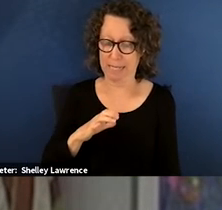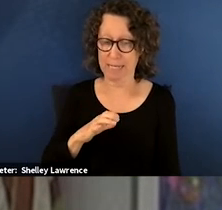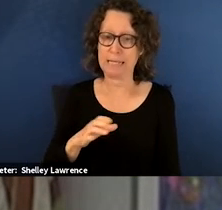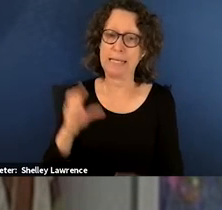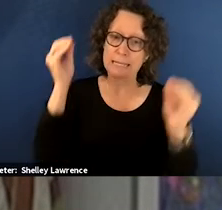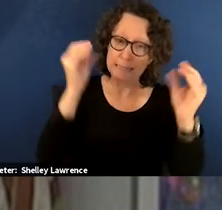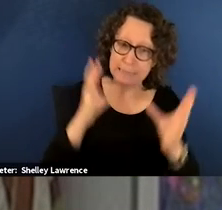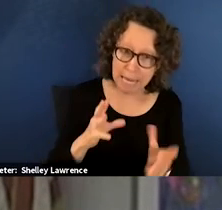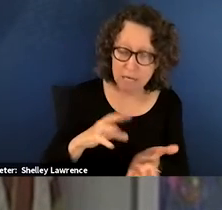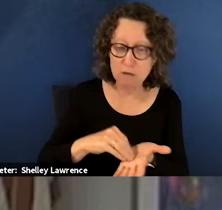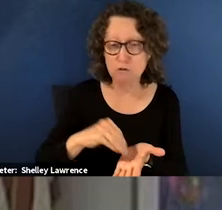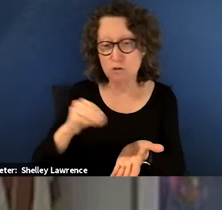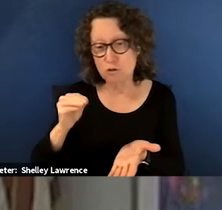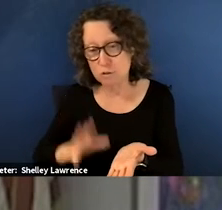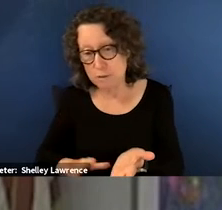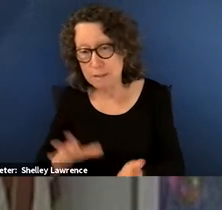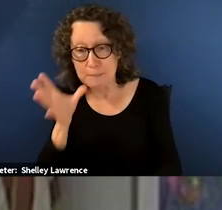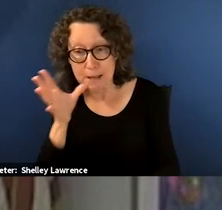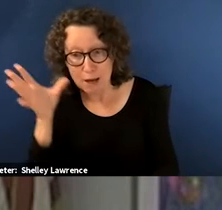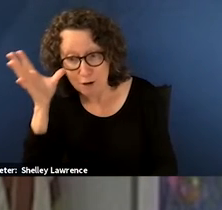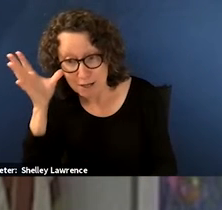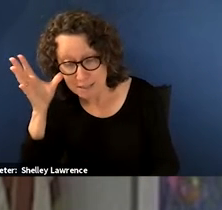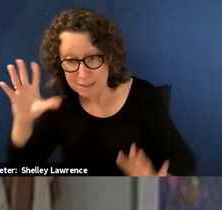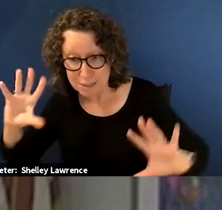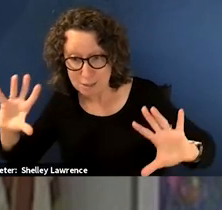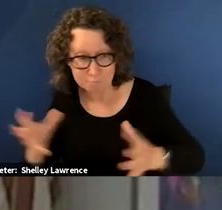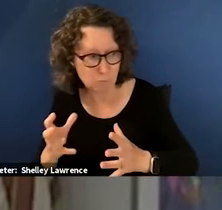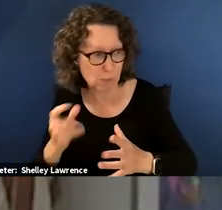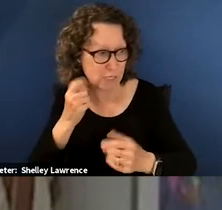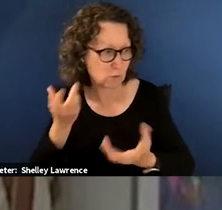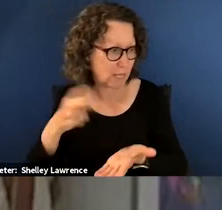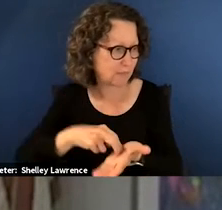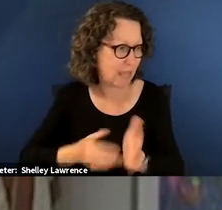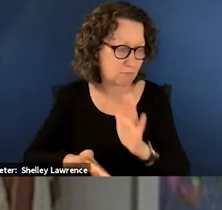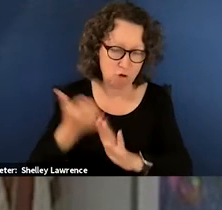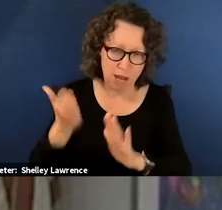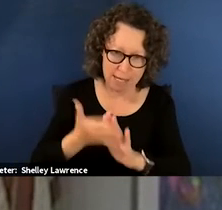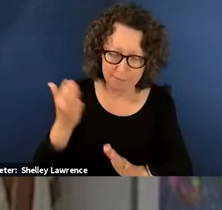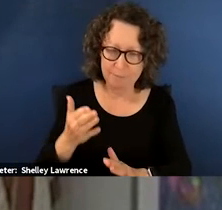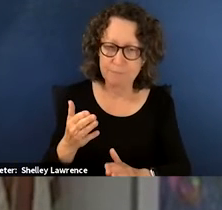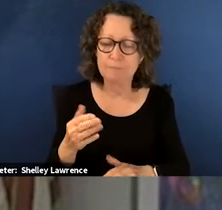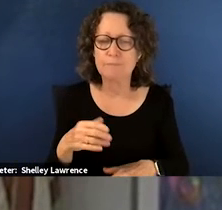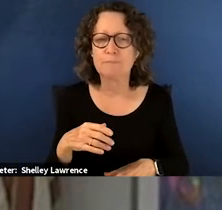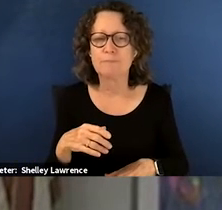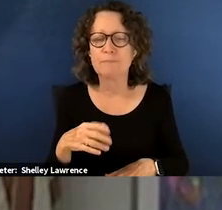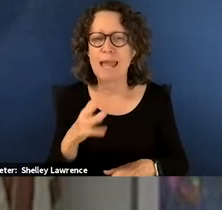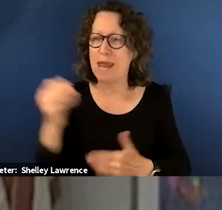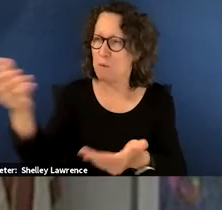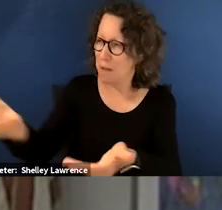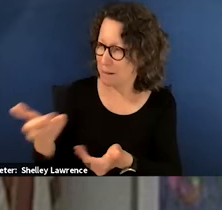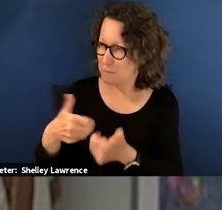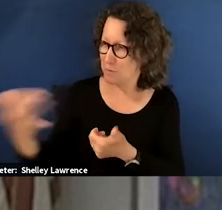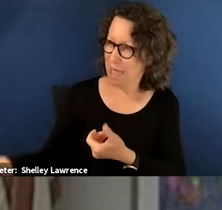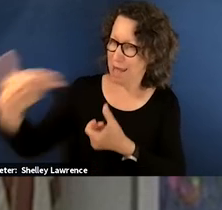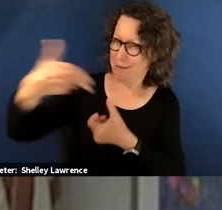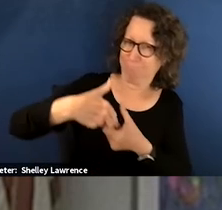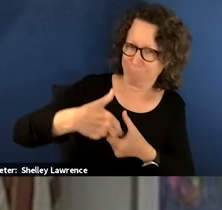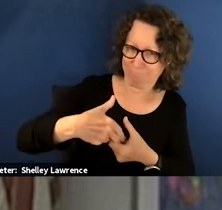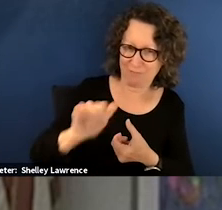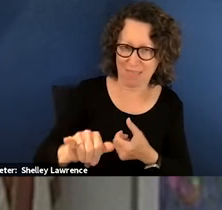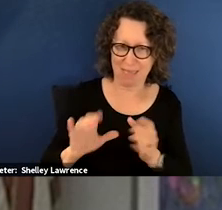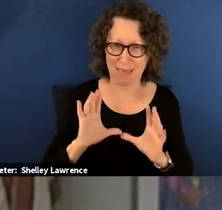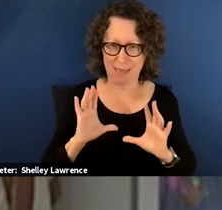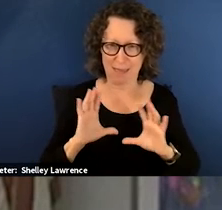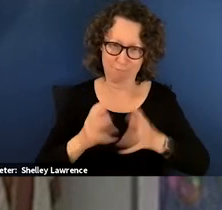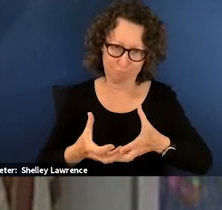y padres, estudiantes y personal. Así que vamos a necesitar conformarlo y echarlo a andar pronto y darle la bienvenida